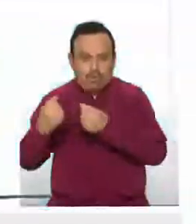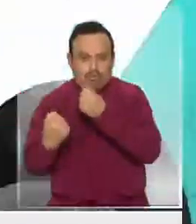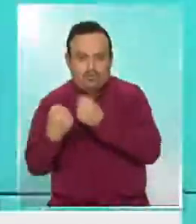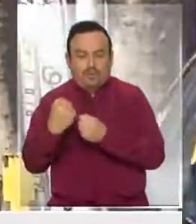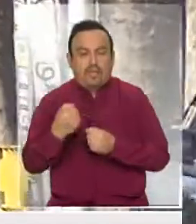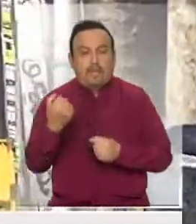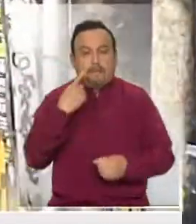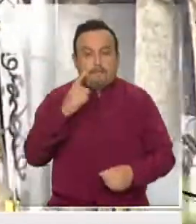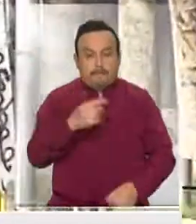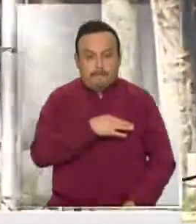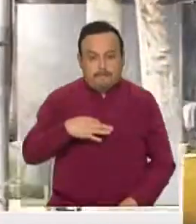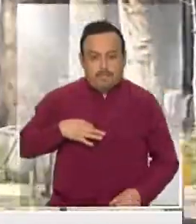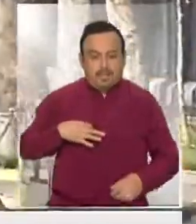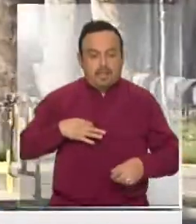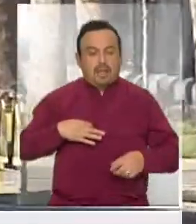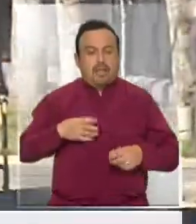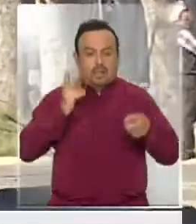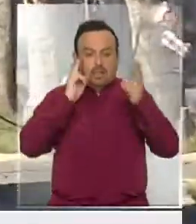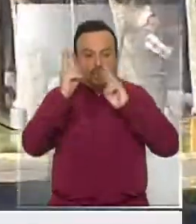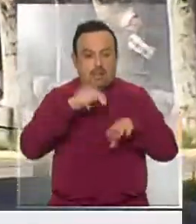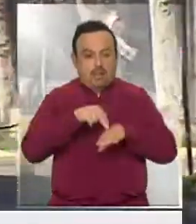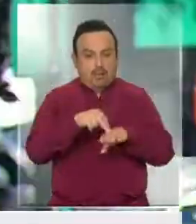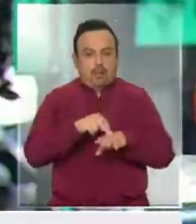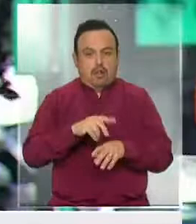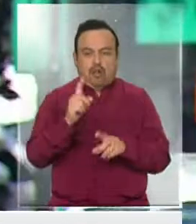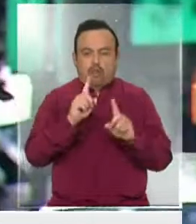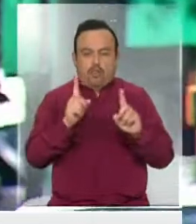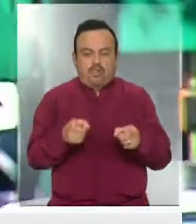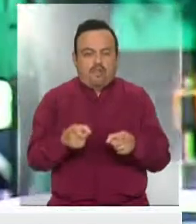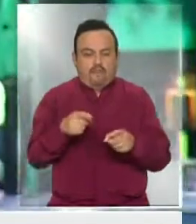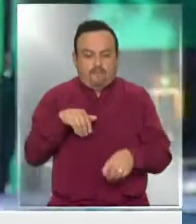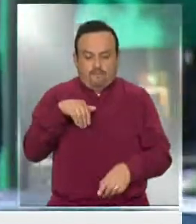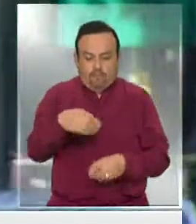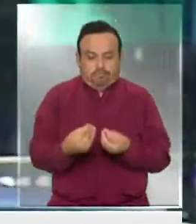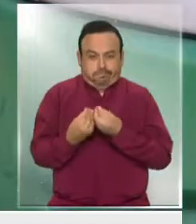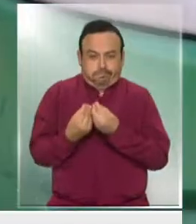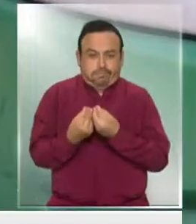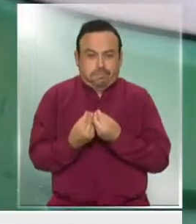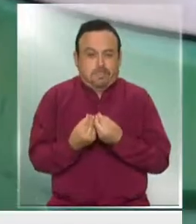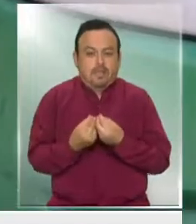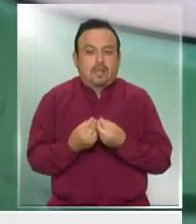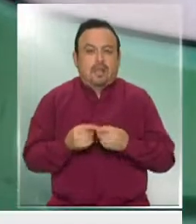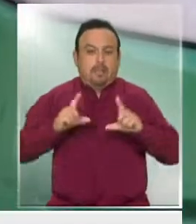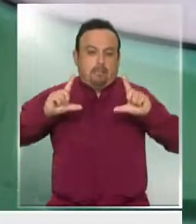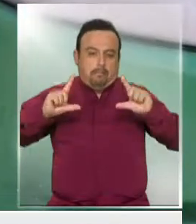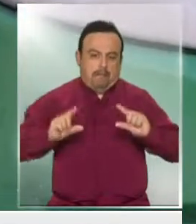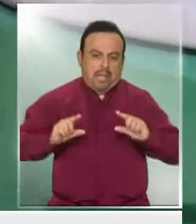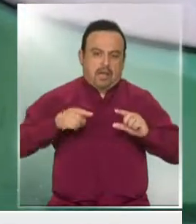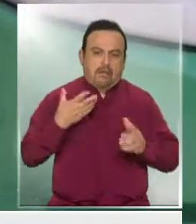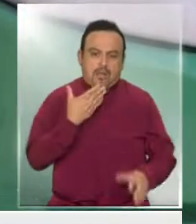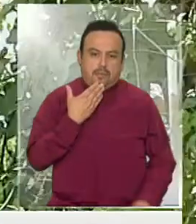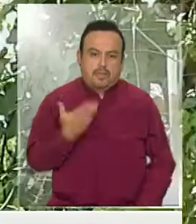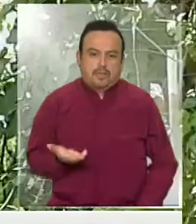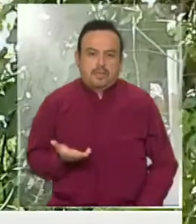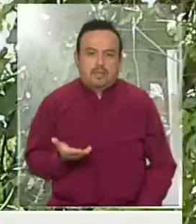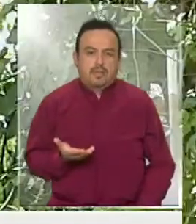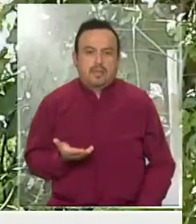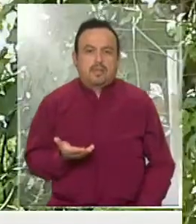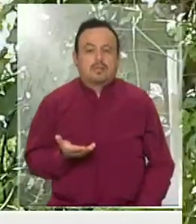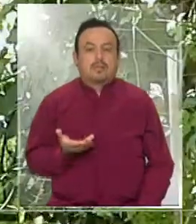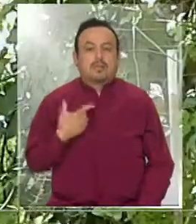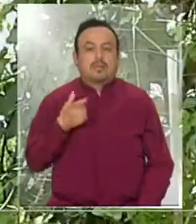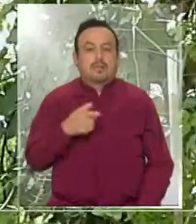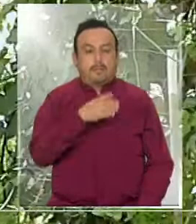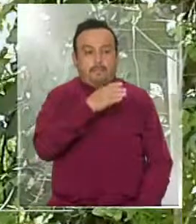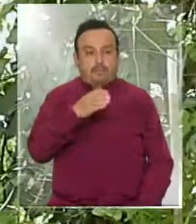Ministerio de Transporte señalan que no debería haber buses llenos, ya que la cantidad de pasajeros bajó drásticamente. Pero la demanda, la cantidad